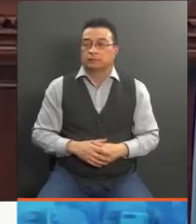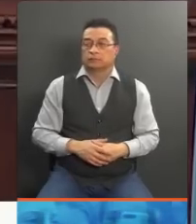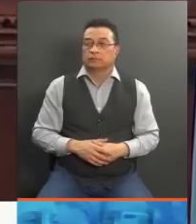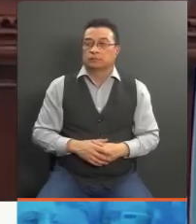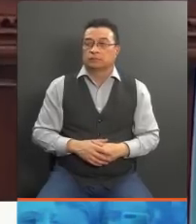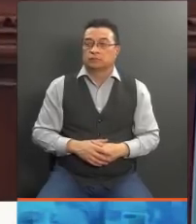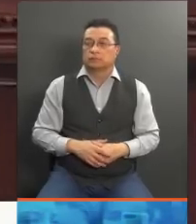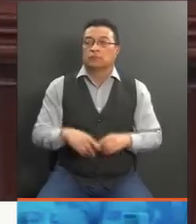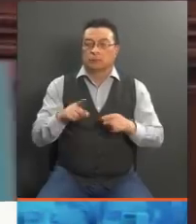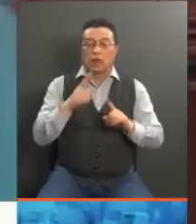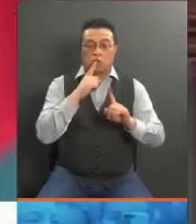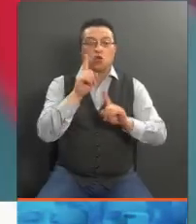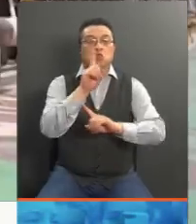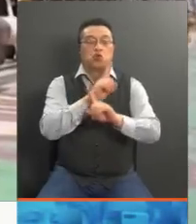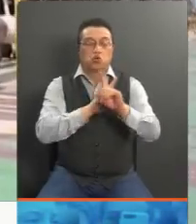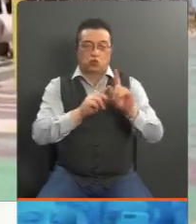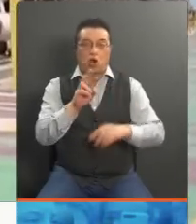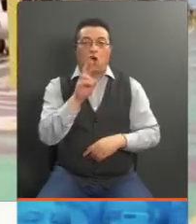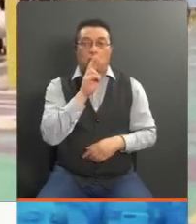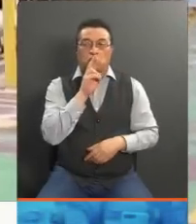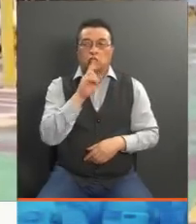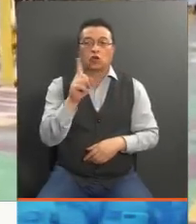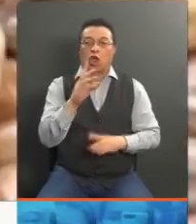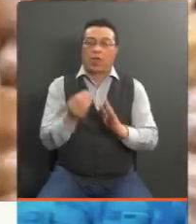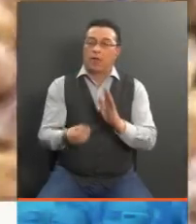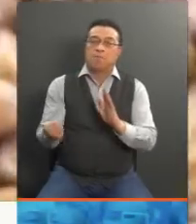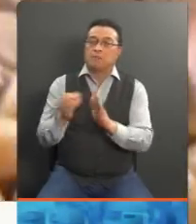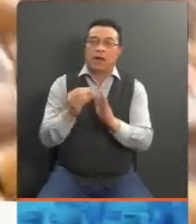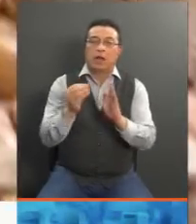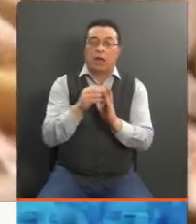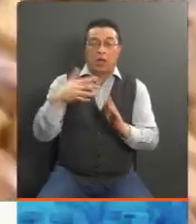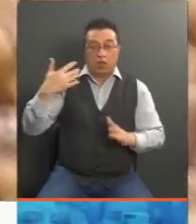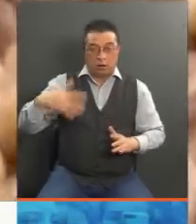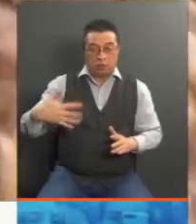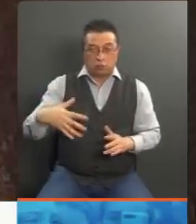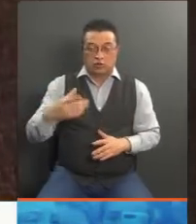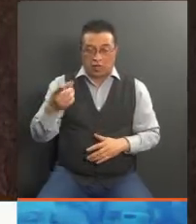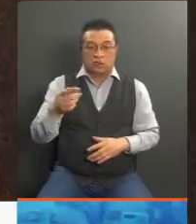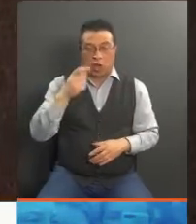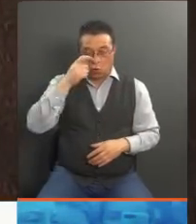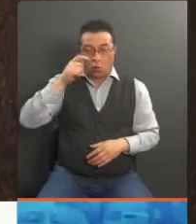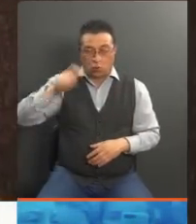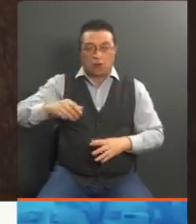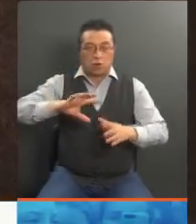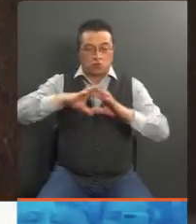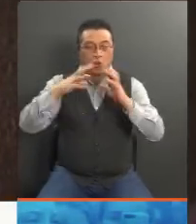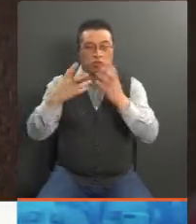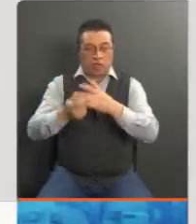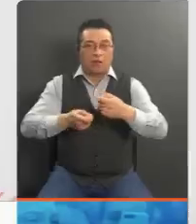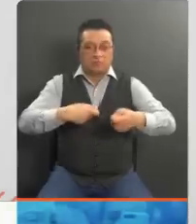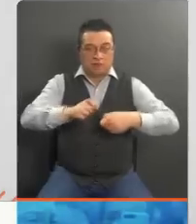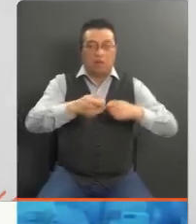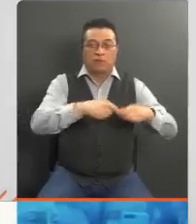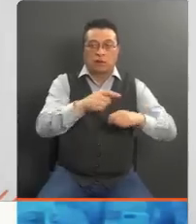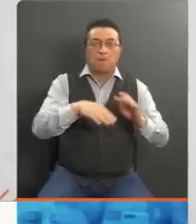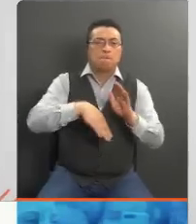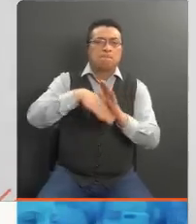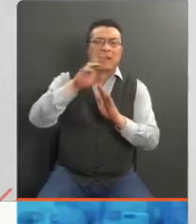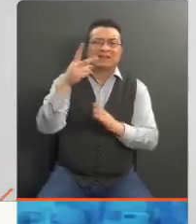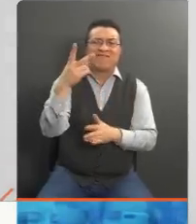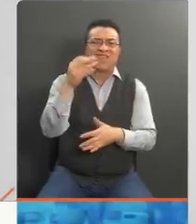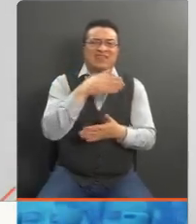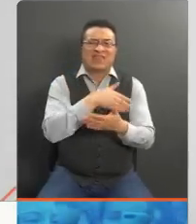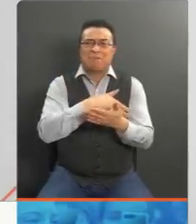Es la excusa de Rusia, que pidió no exagerar la importancia de los granos de Ucrania en el mercado mundial. Son más de 20 millones